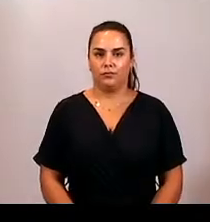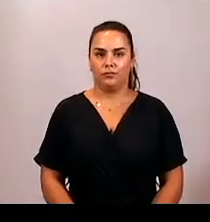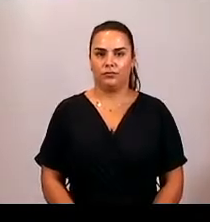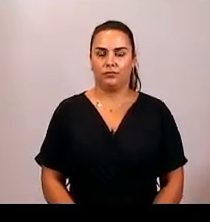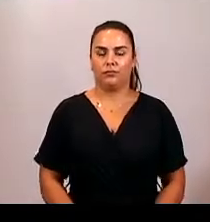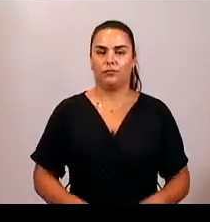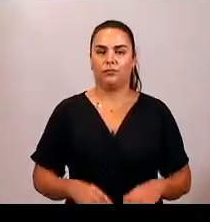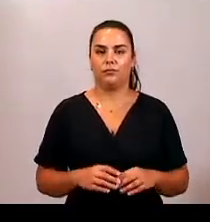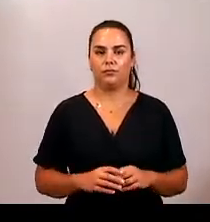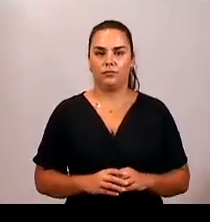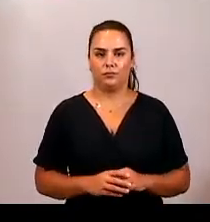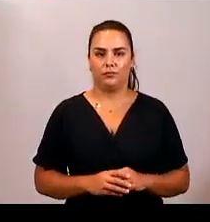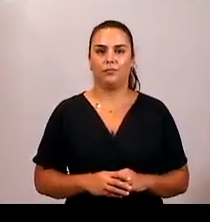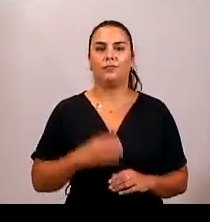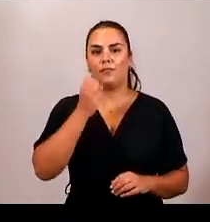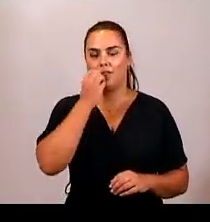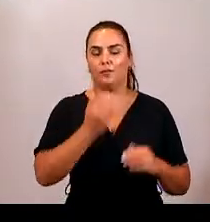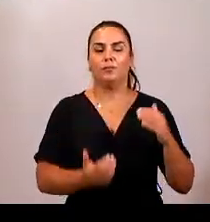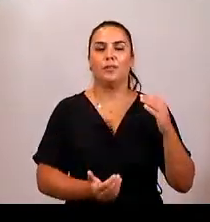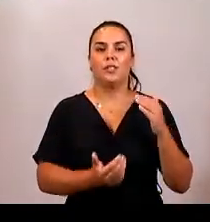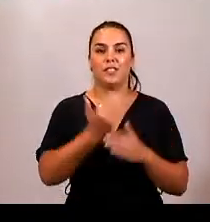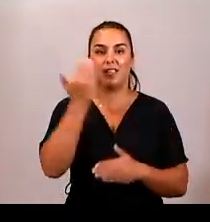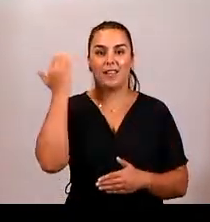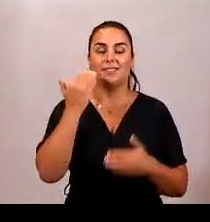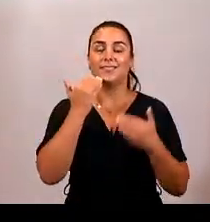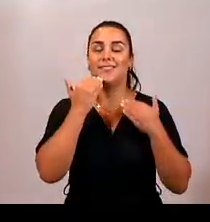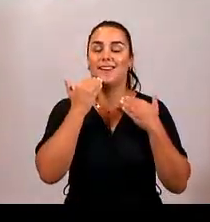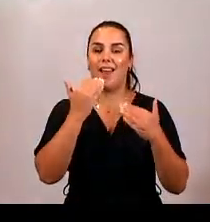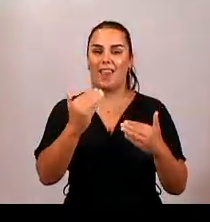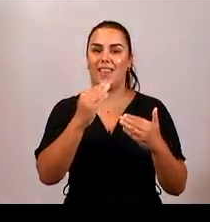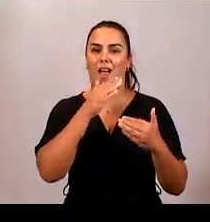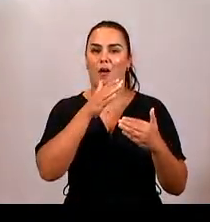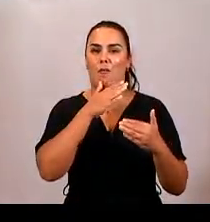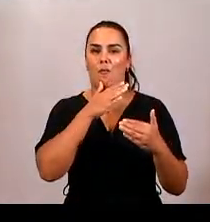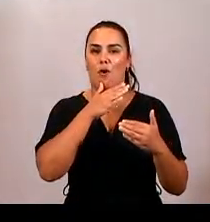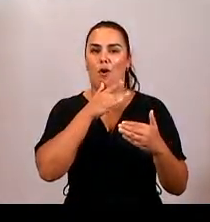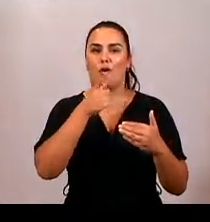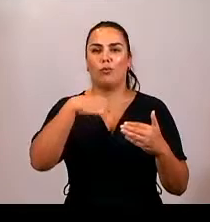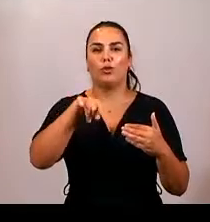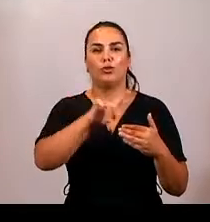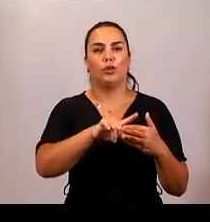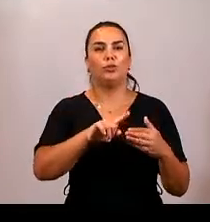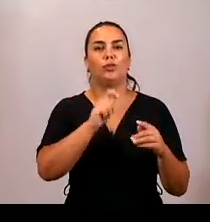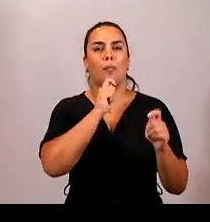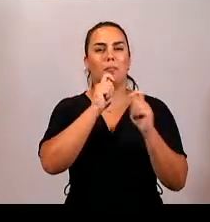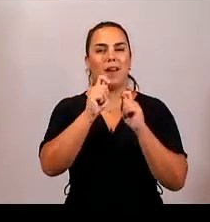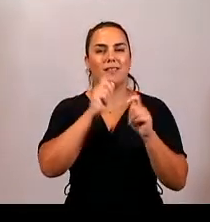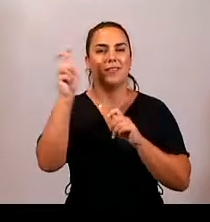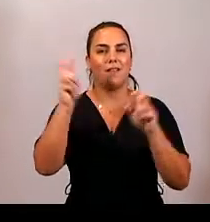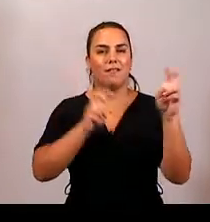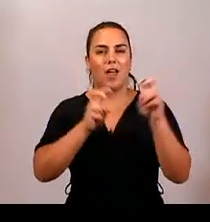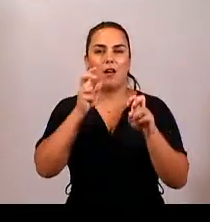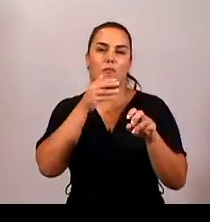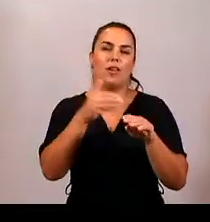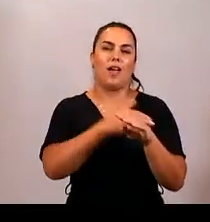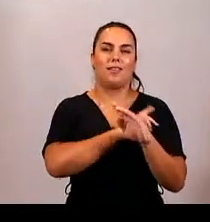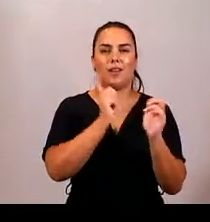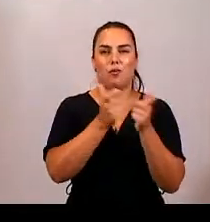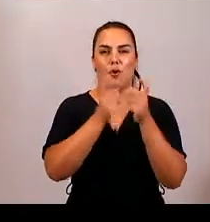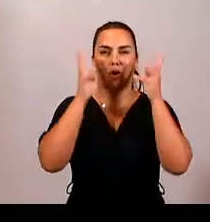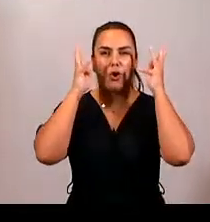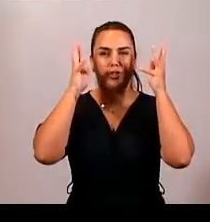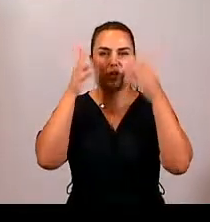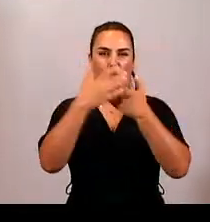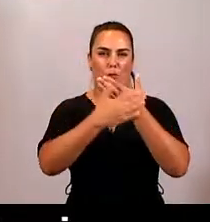¿Sí? ¿Estamos ya? Pues muy buenos días. Gracias por asistir a la rueda de prensa posterior a la reunión del Consejo de Gobierno. Entre